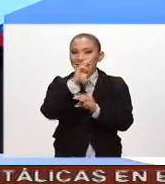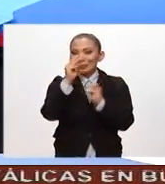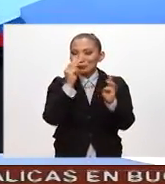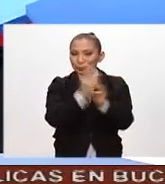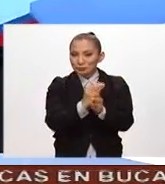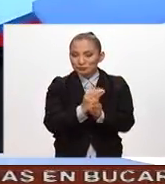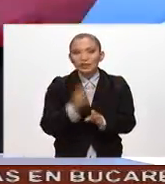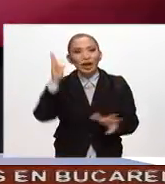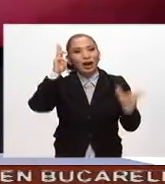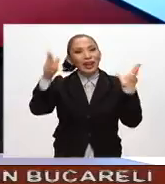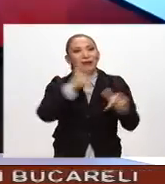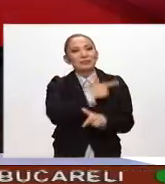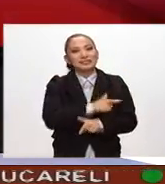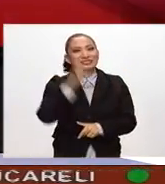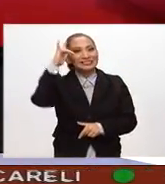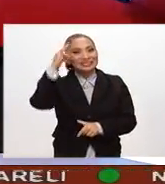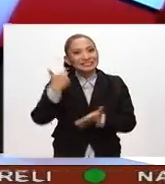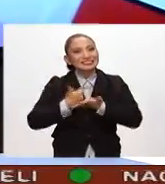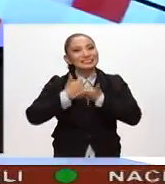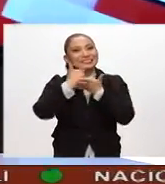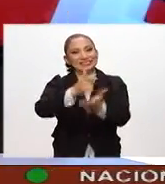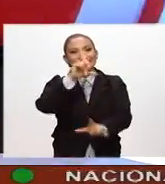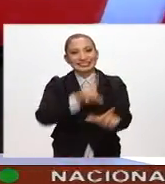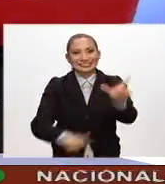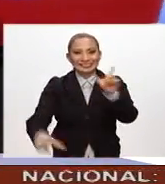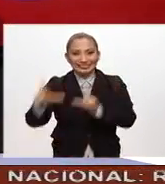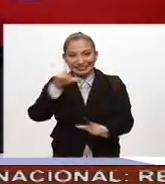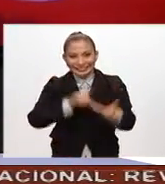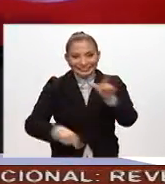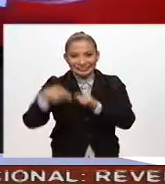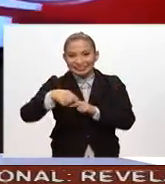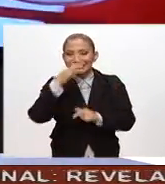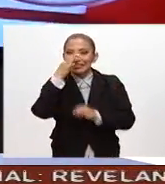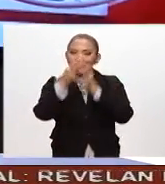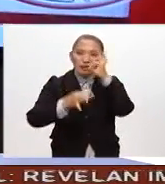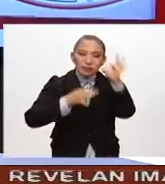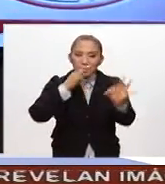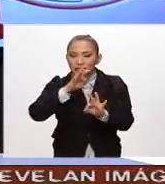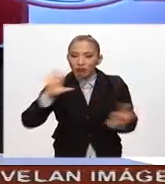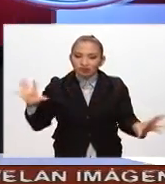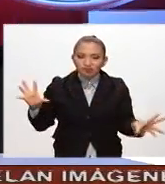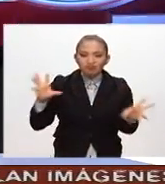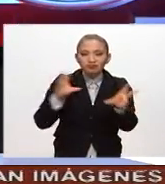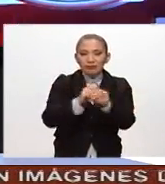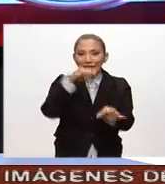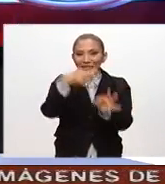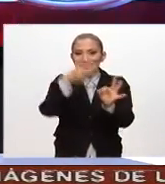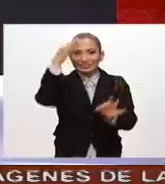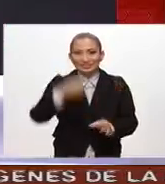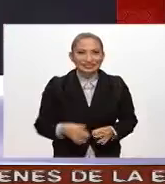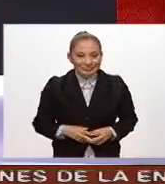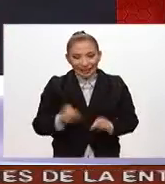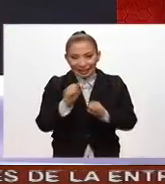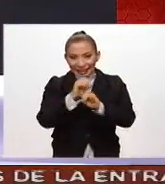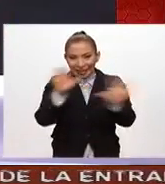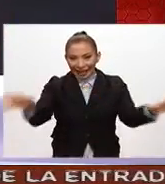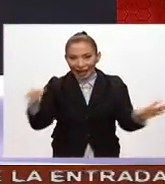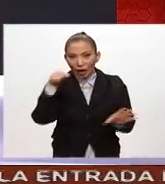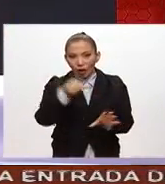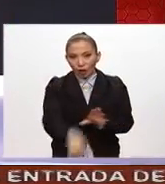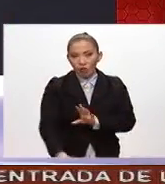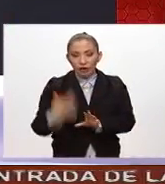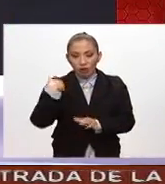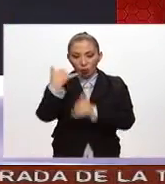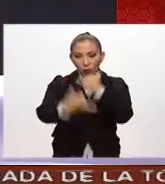mundo. Saludo con mucho gusto a Grisela Yebra, quien se encuentra en la lengua de señas. Este es su informativo, le tenemos la noticia al día. Así es, y en una